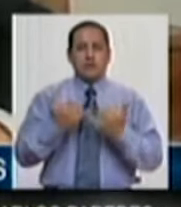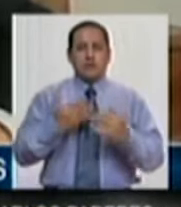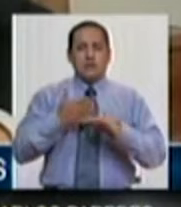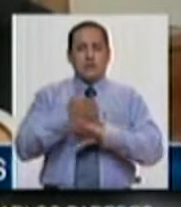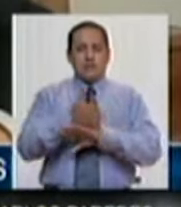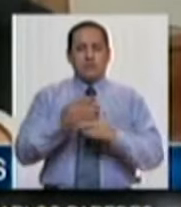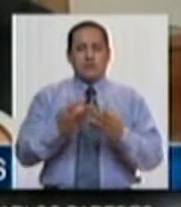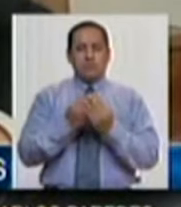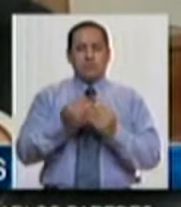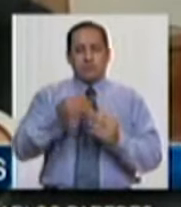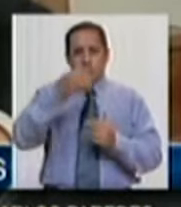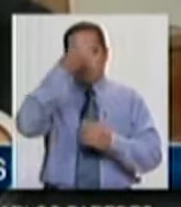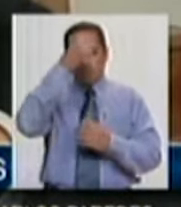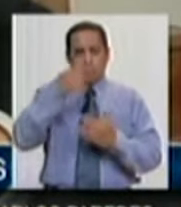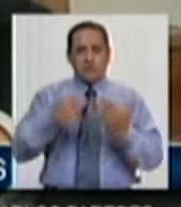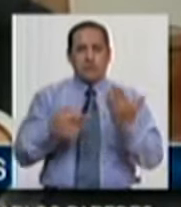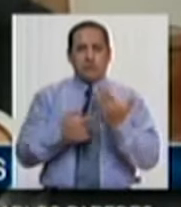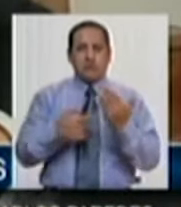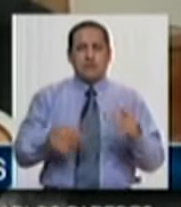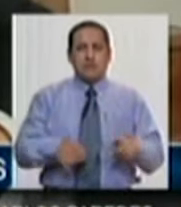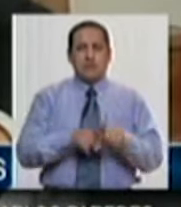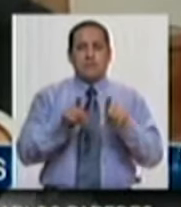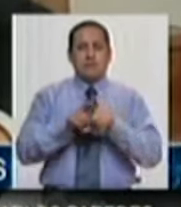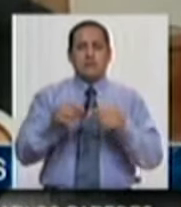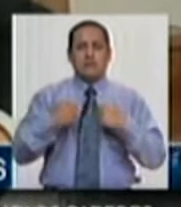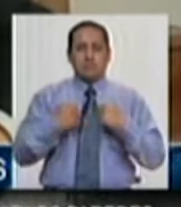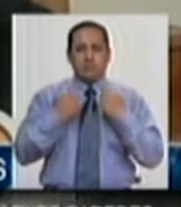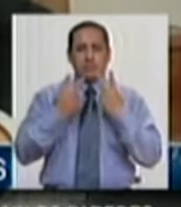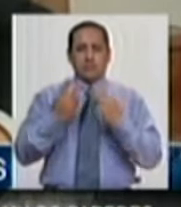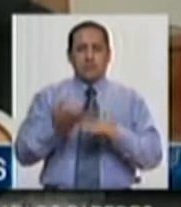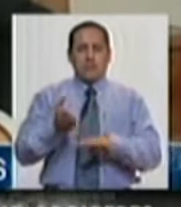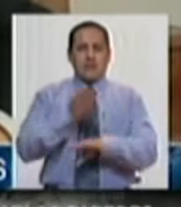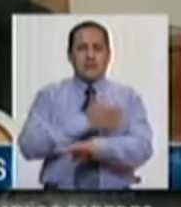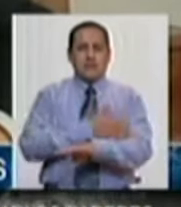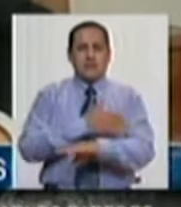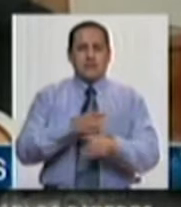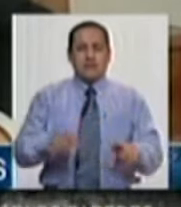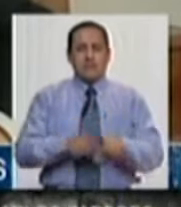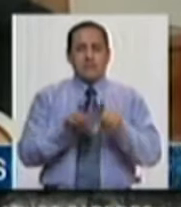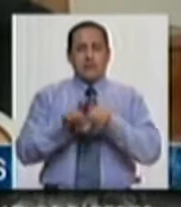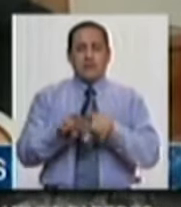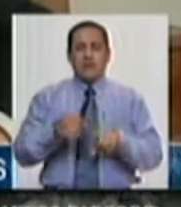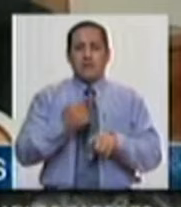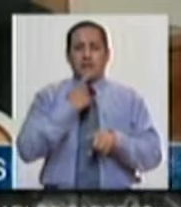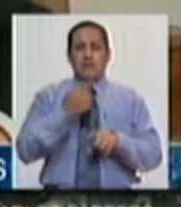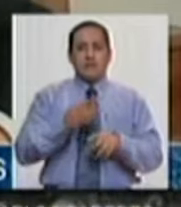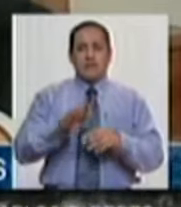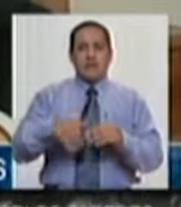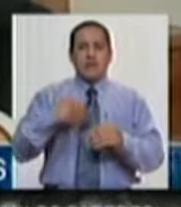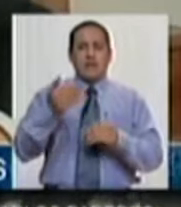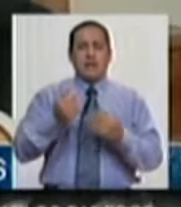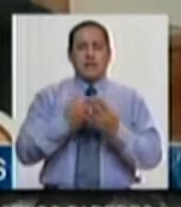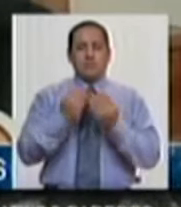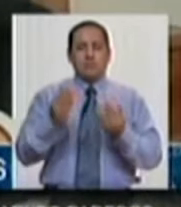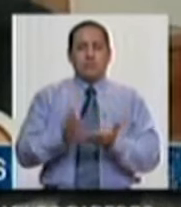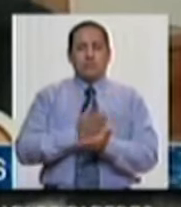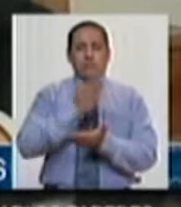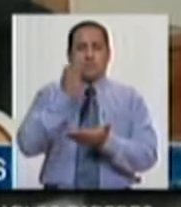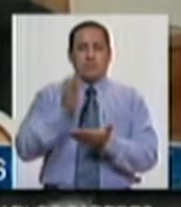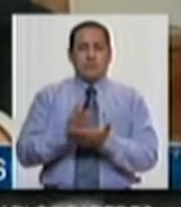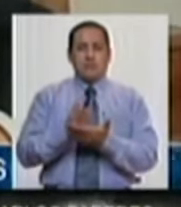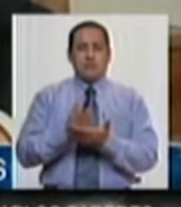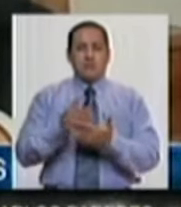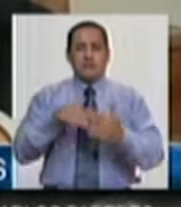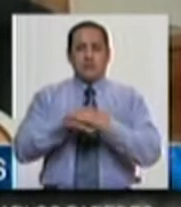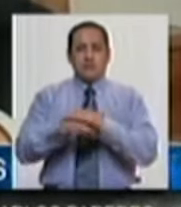a las tecnologías, y lo que habíamos notado hasta hace algún tiempo es que habían diferencias notables en